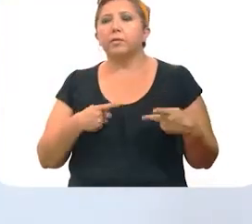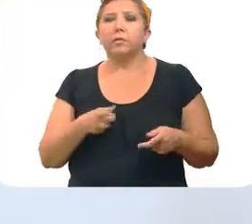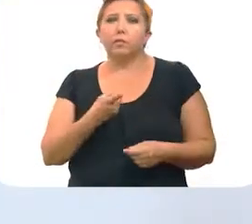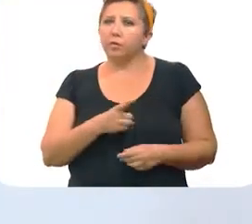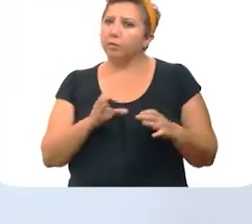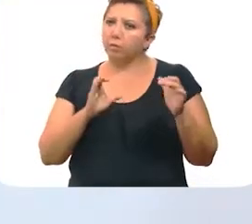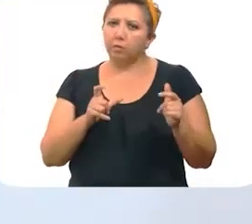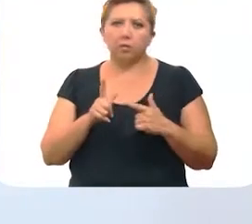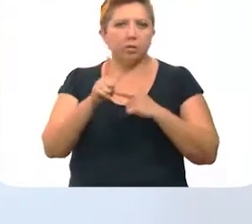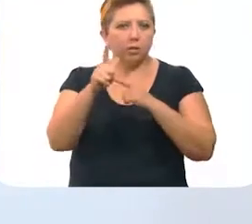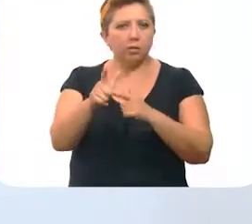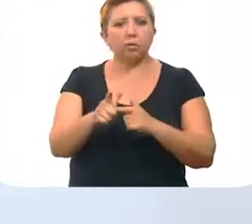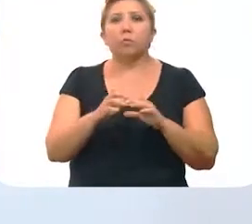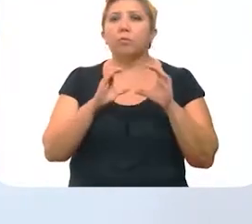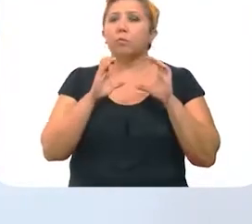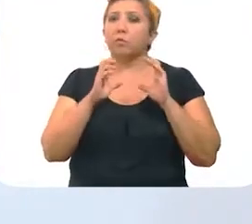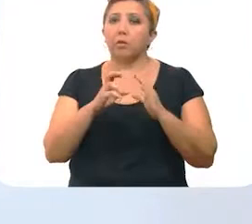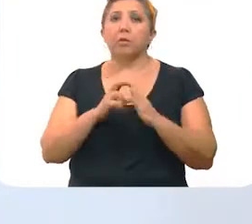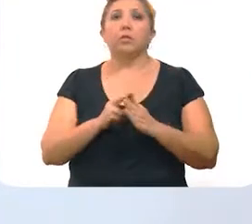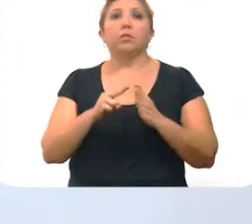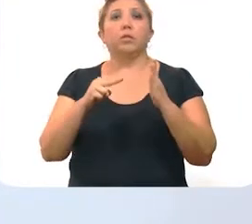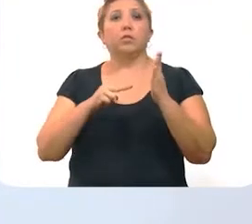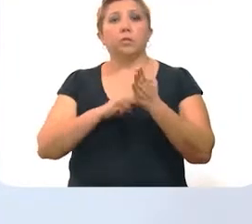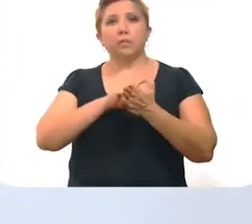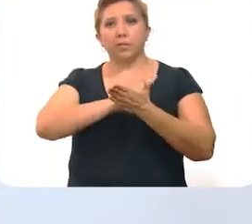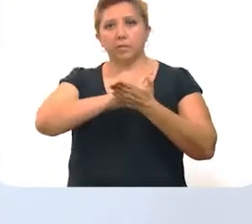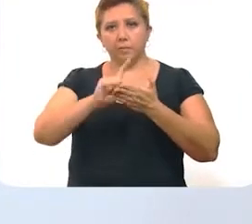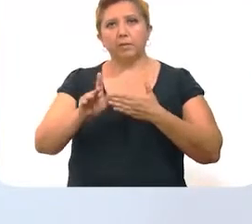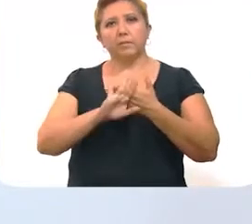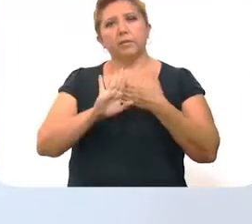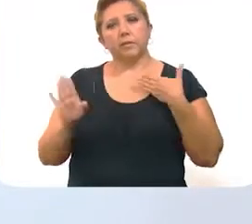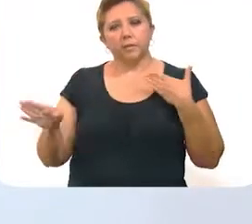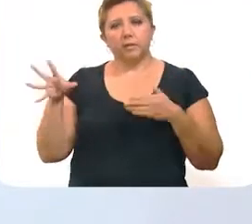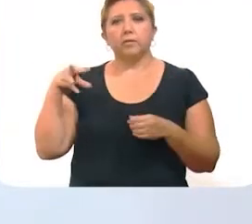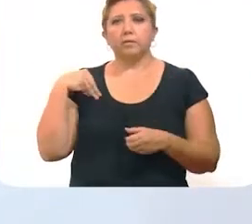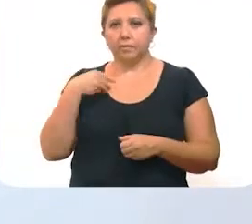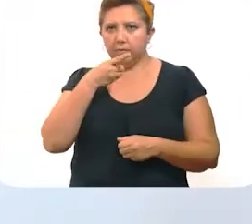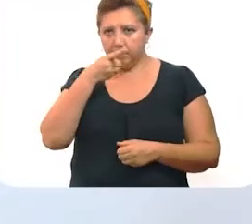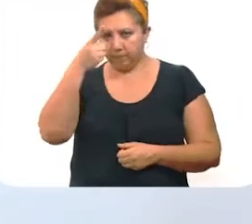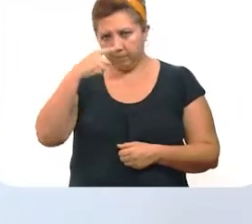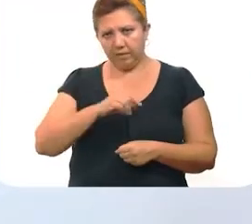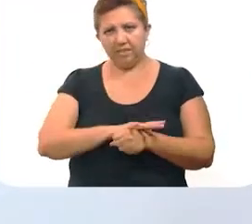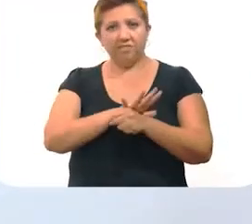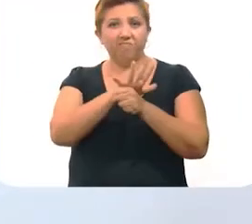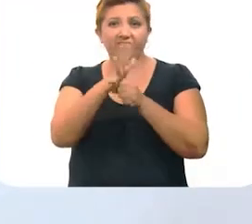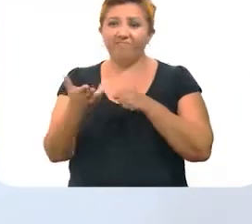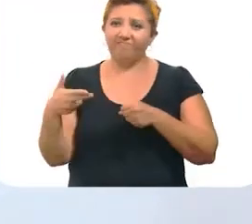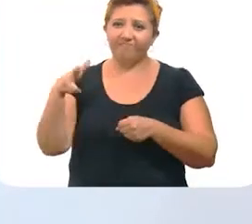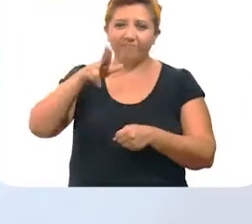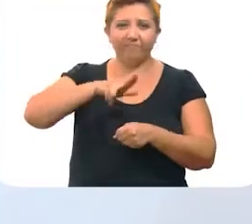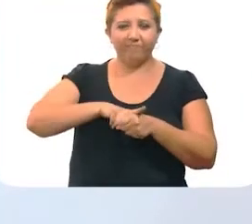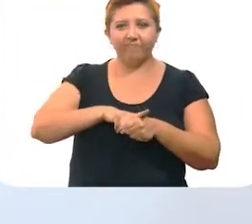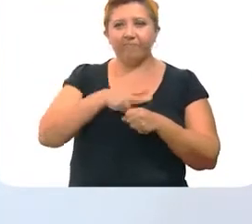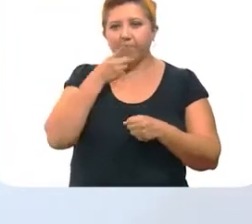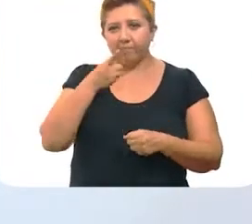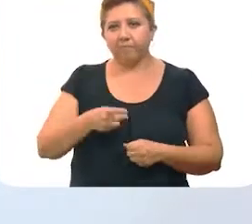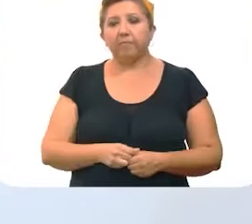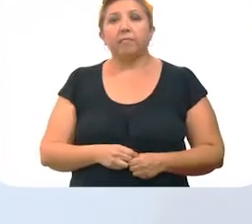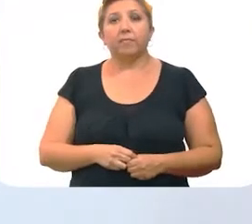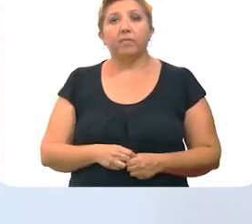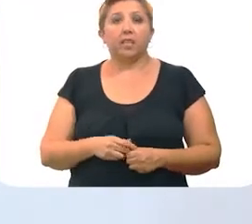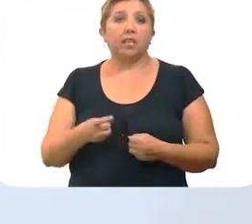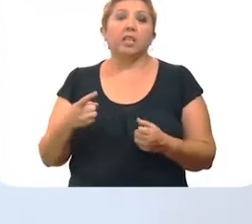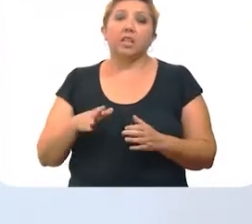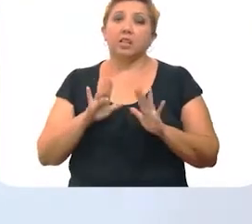la guardia y continuar actuando con responsabilidad y siguiendo las medidas sanitarias para evitar comprometer nuestra capacidad hospitalaria